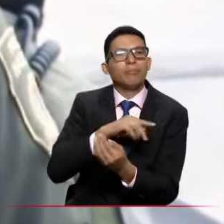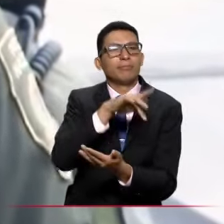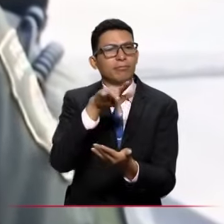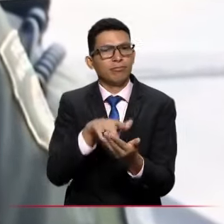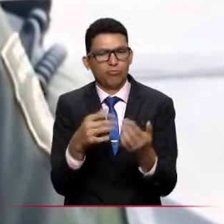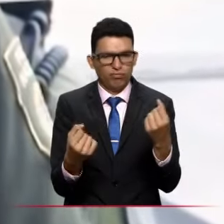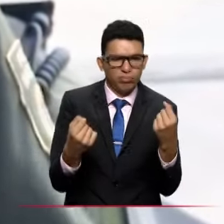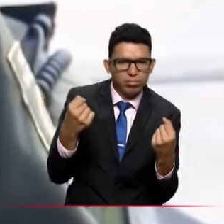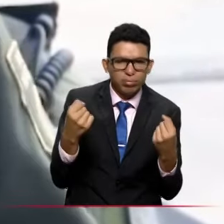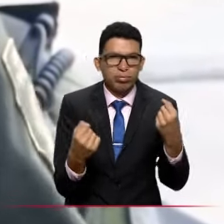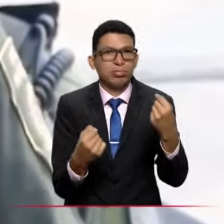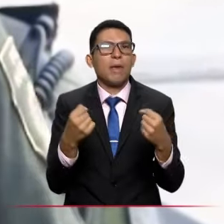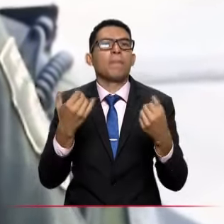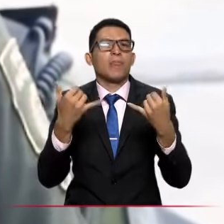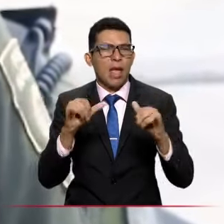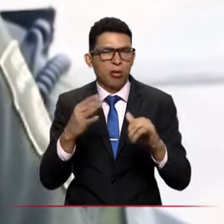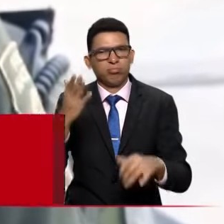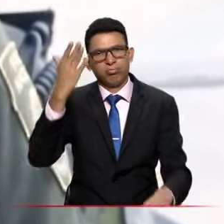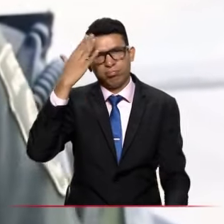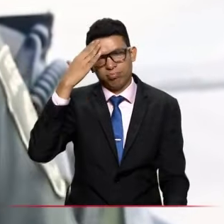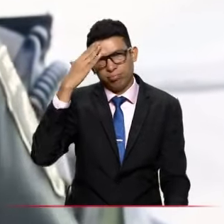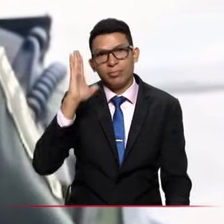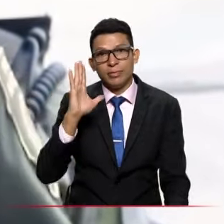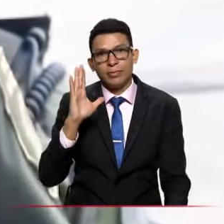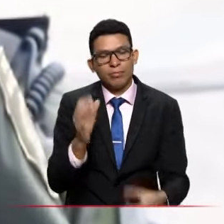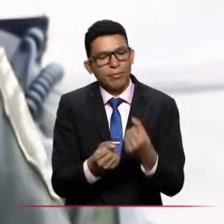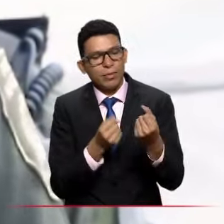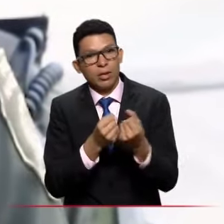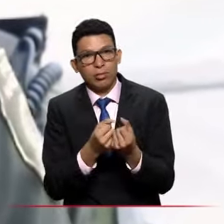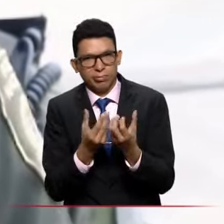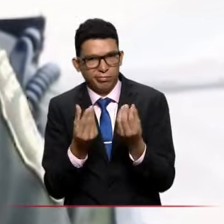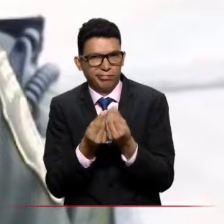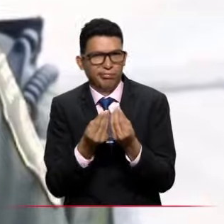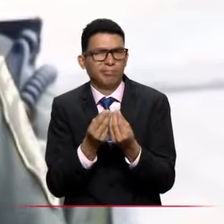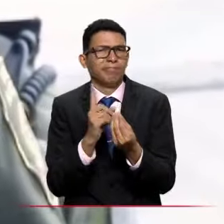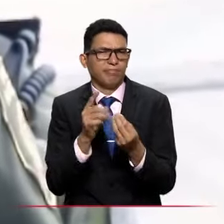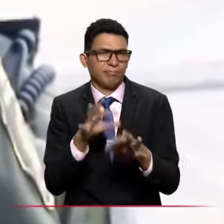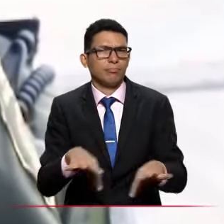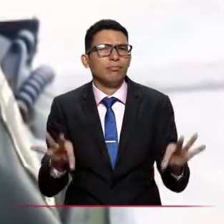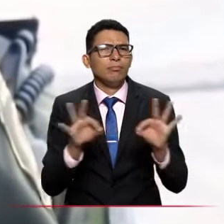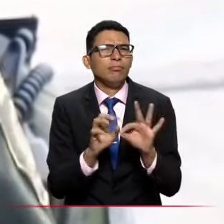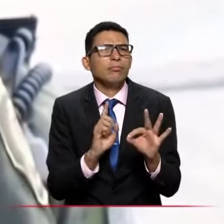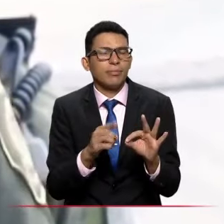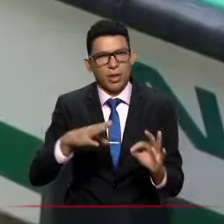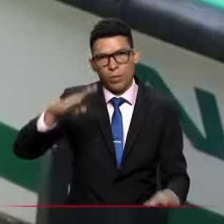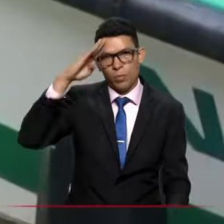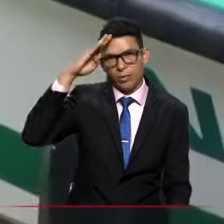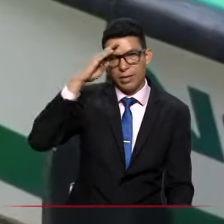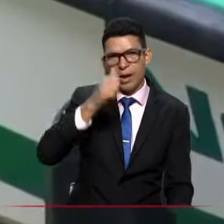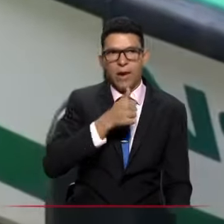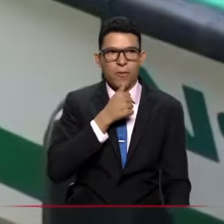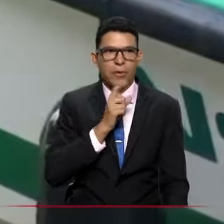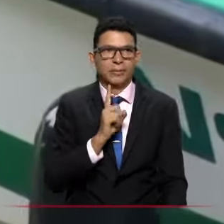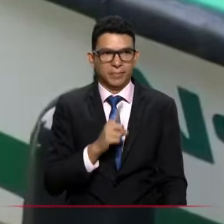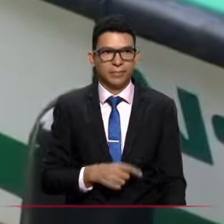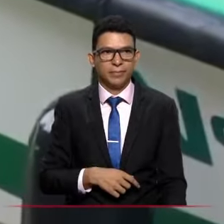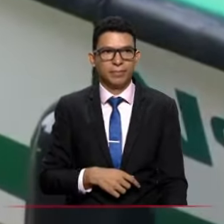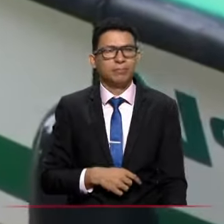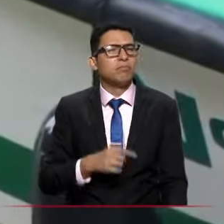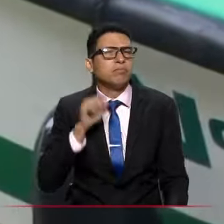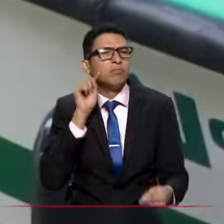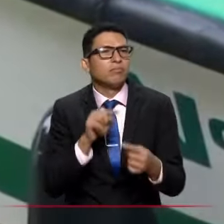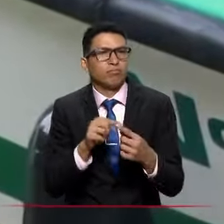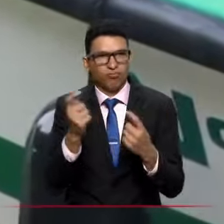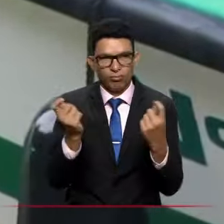tripular y maniobrar esta lancha y va a estar acompañado por un componente muy importante de la policía del agua, con el fin de realizar